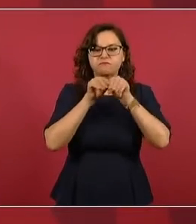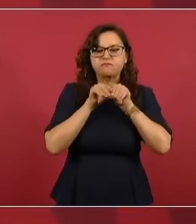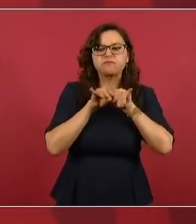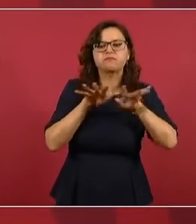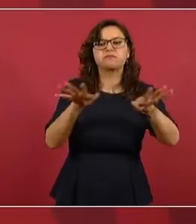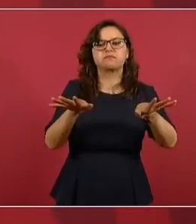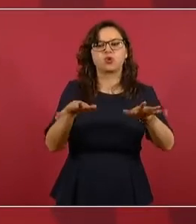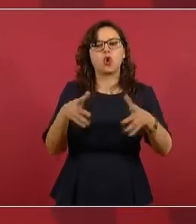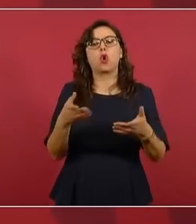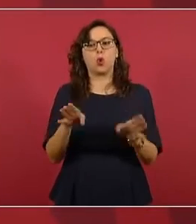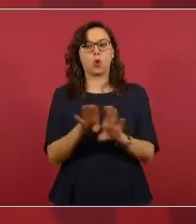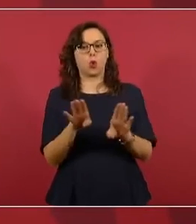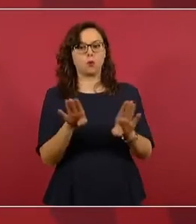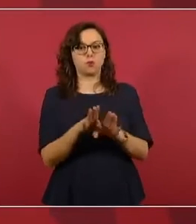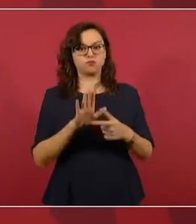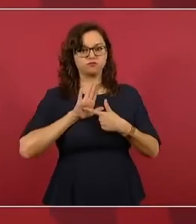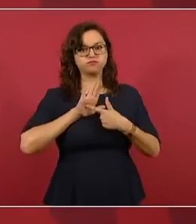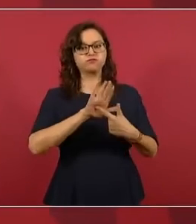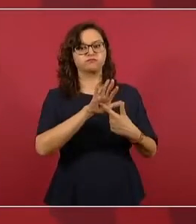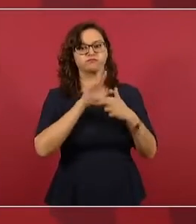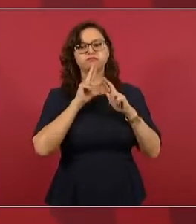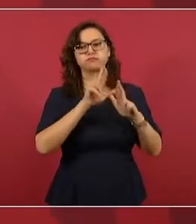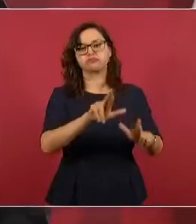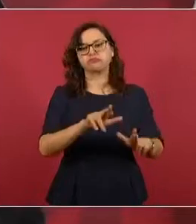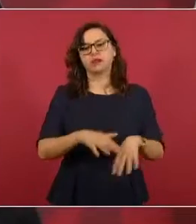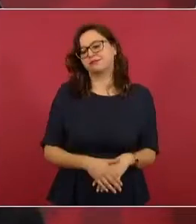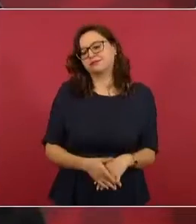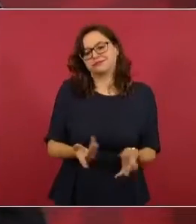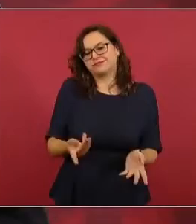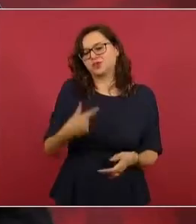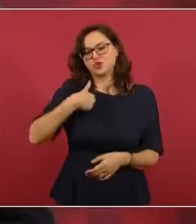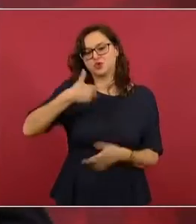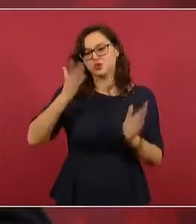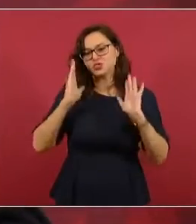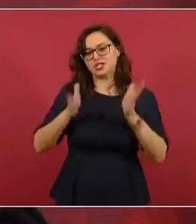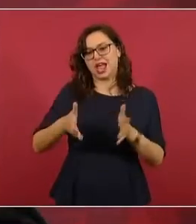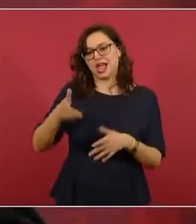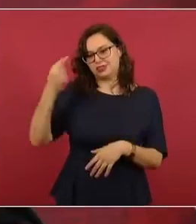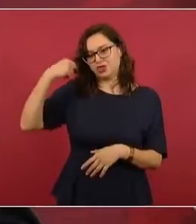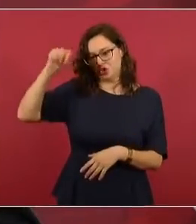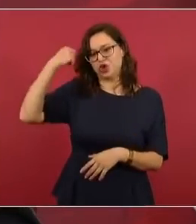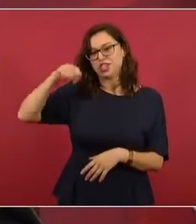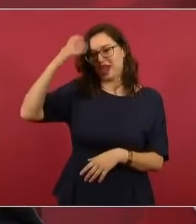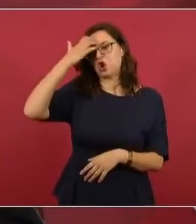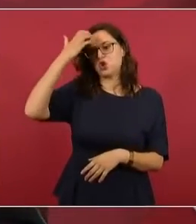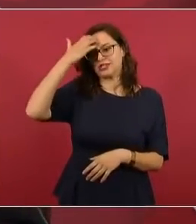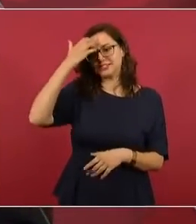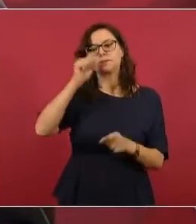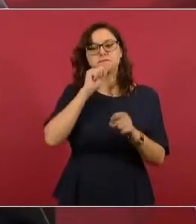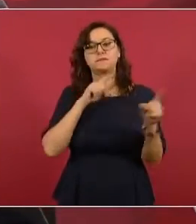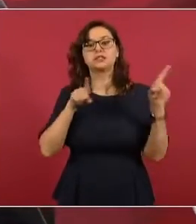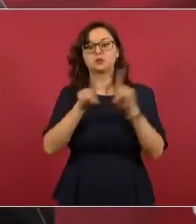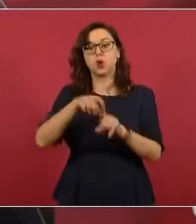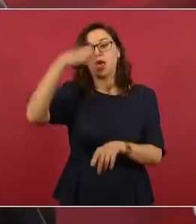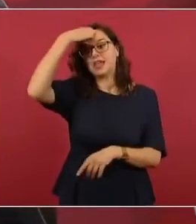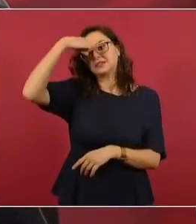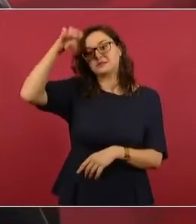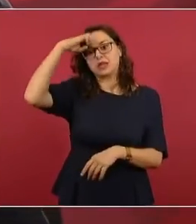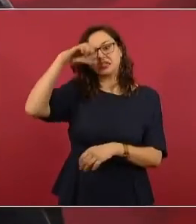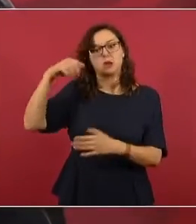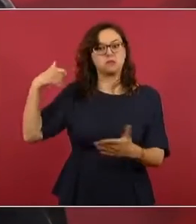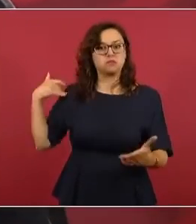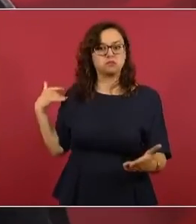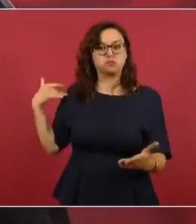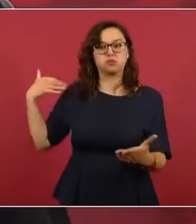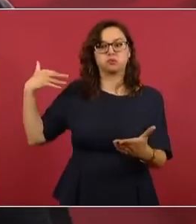Y además, pues ya lo hemos padecido, ¿no? No es solo teoría. Sí, también en la carrera en Juan Xochimilco